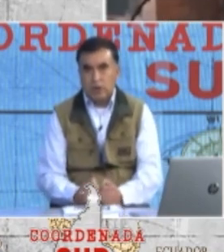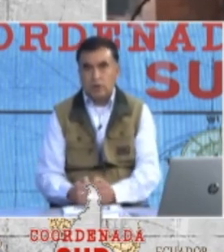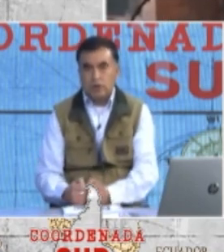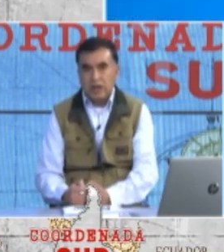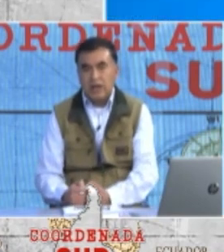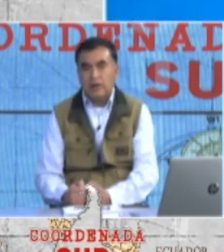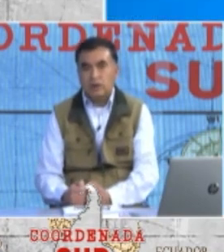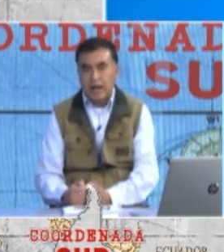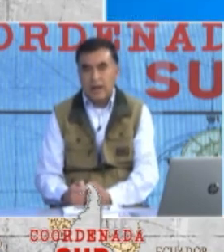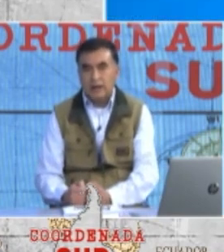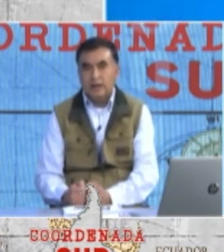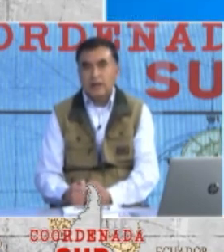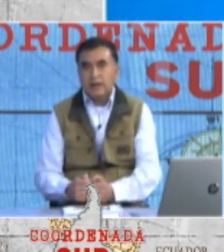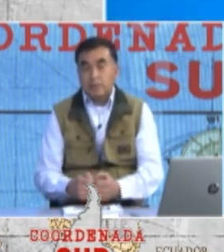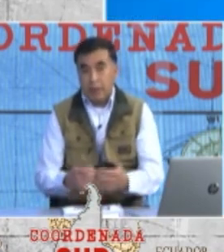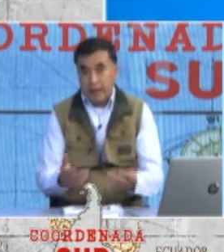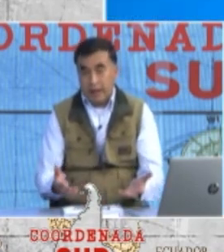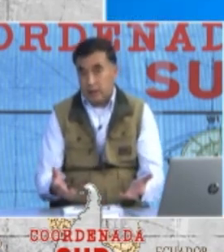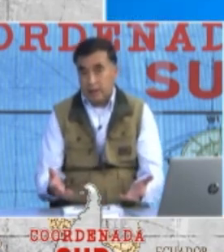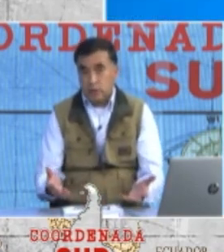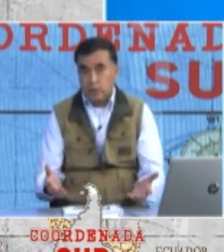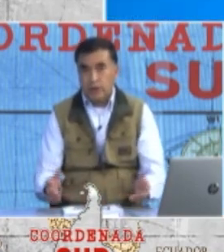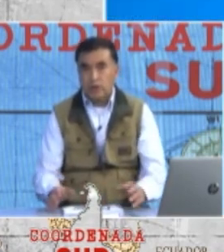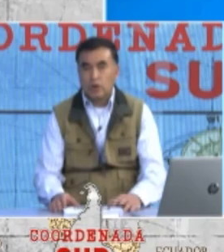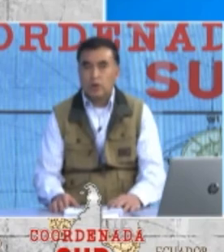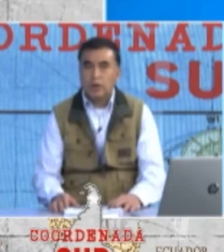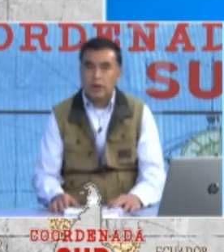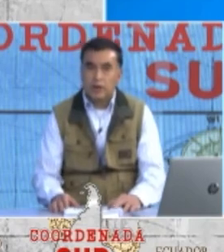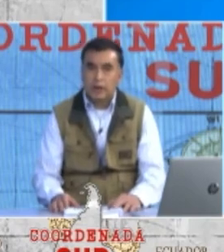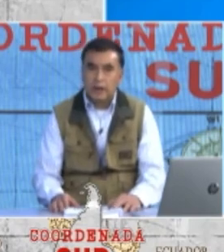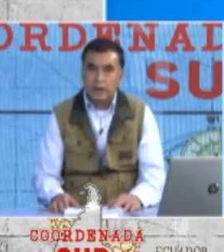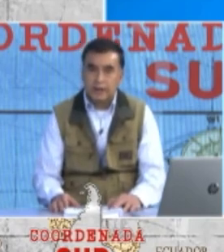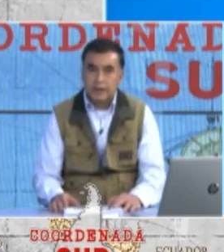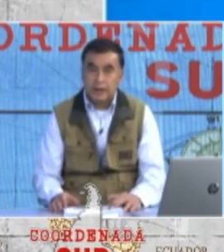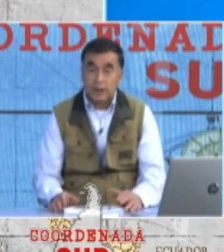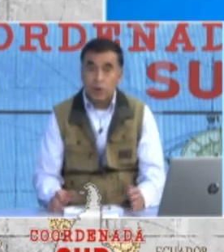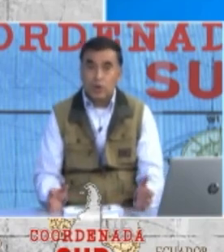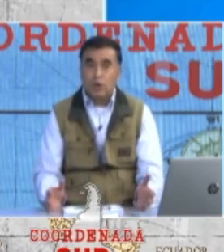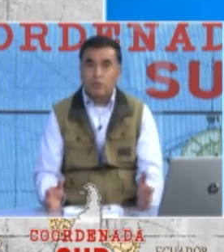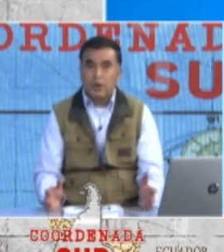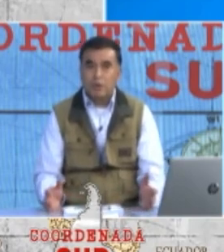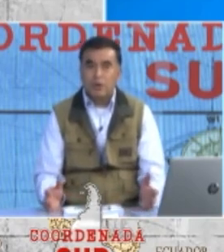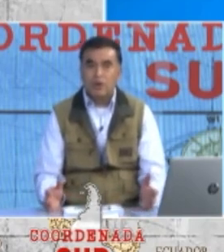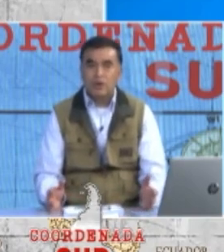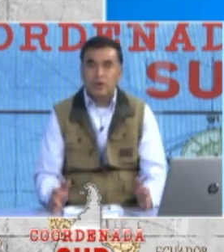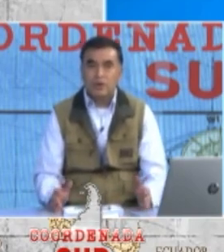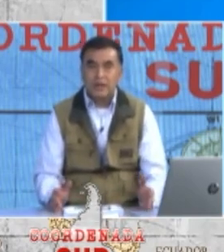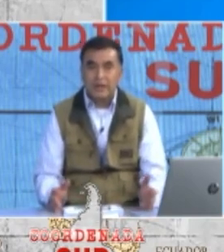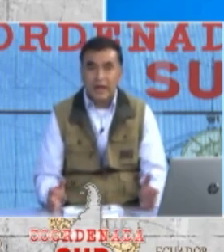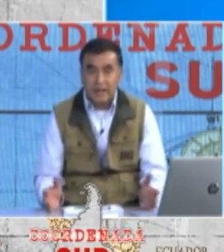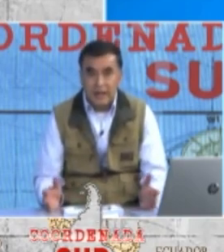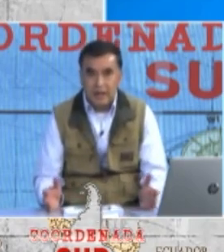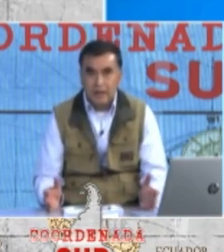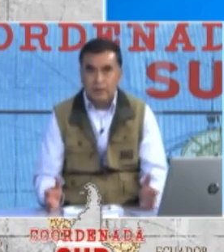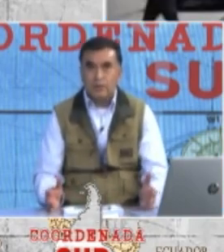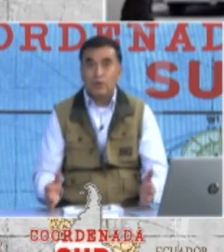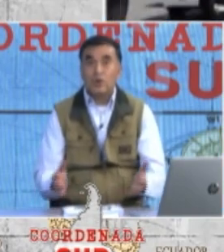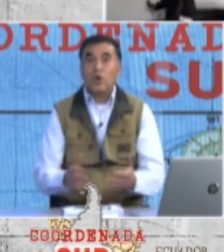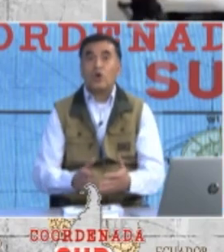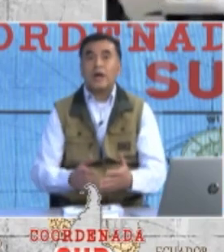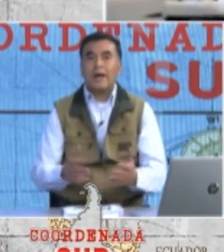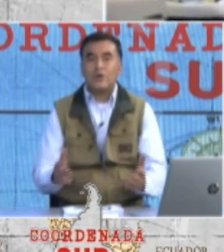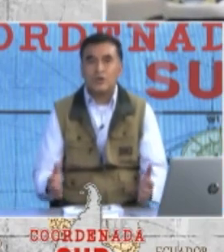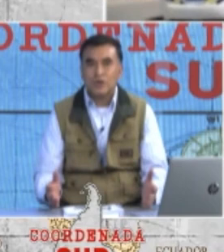Estados Unidos y la OTAN para destruyendo ese heroico pueblo iraquí.